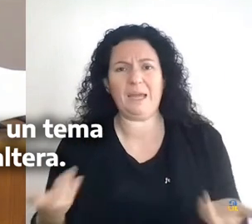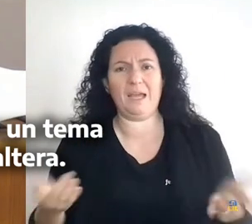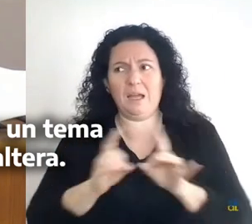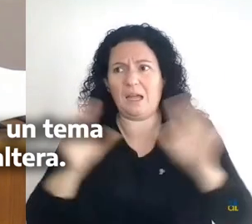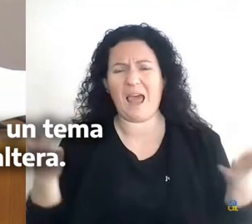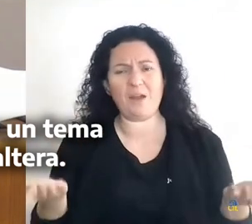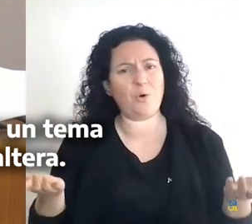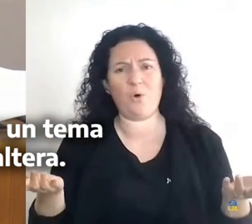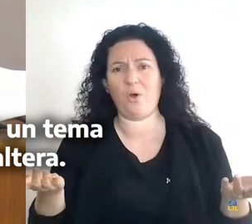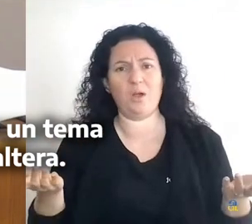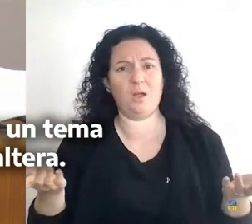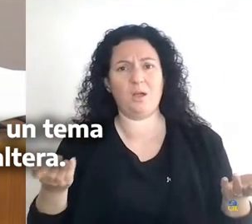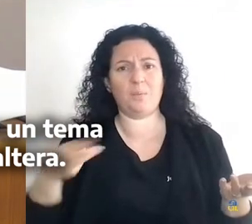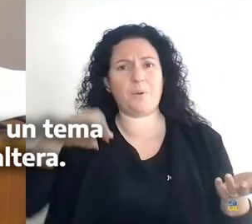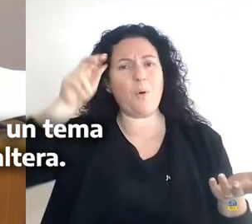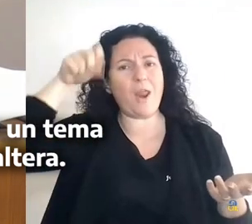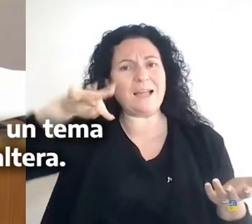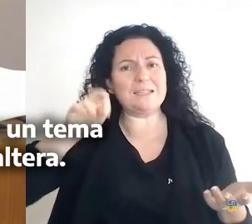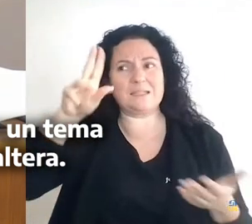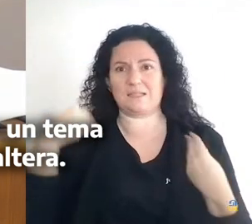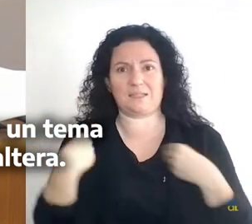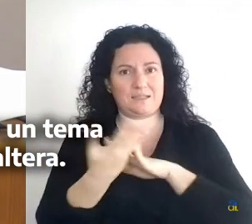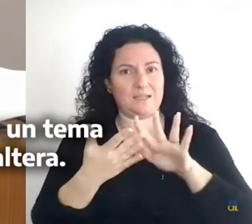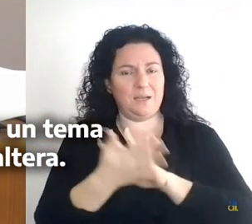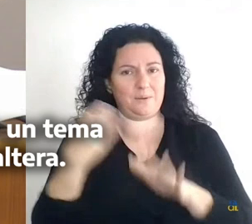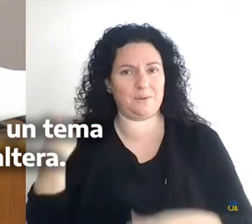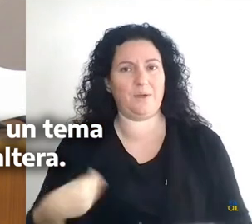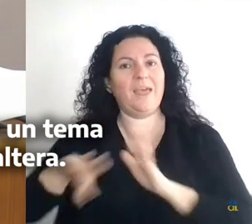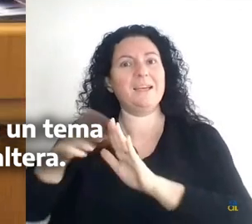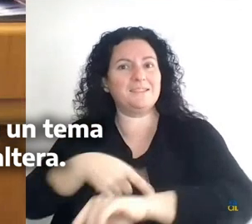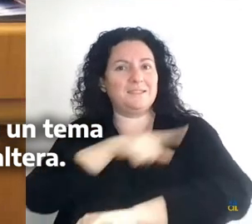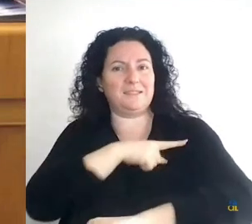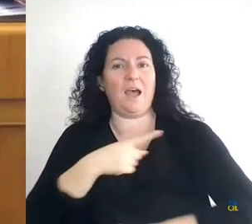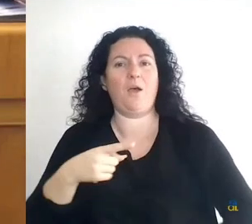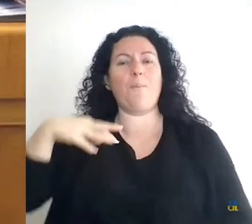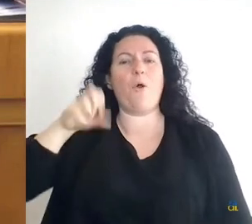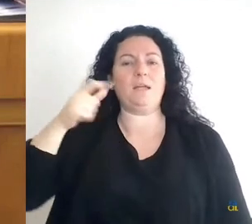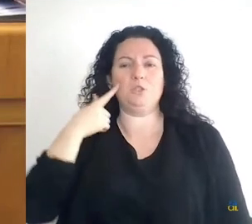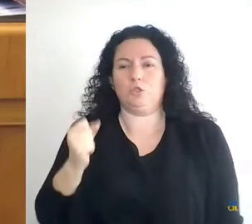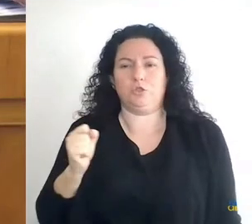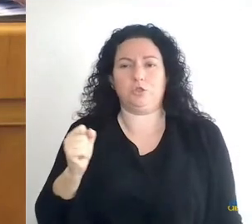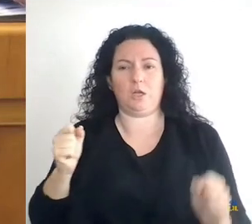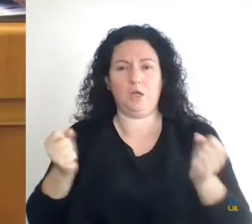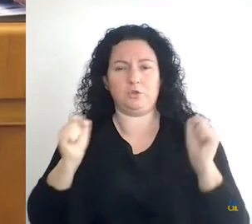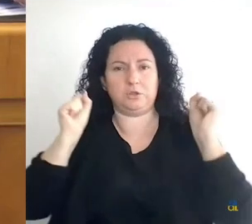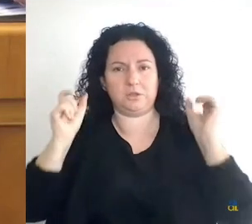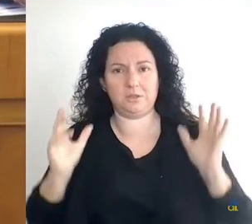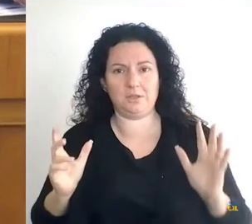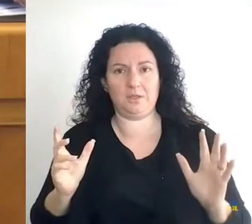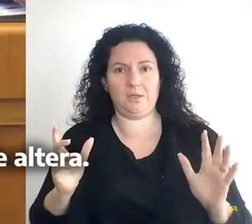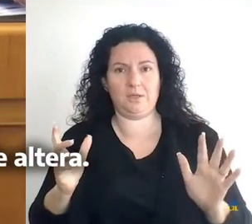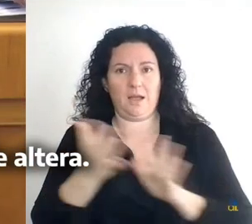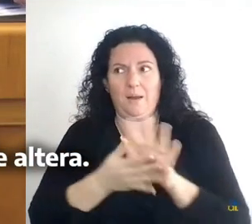Veig que el senyor Morán, sempre que parlem un tema que afecta l'extrema dreta, el senyor Morán s'altera. Si parlem dels drets de l'LGTBI,